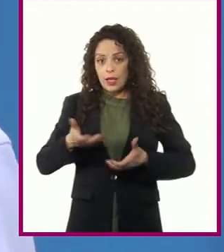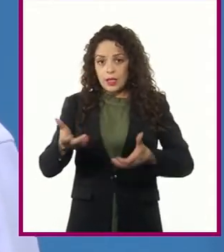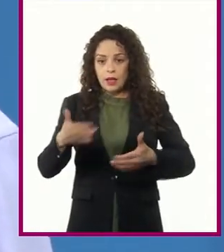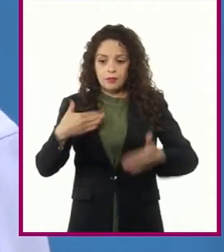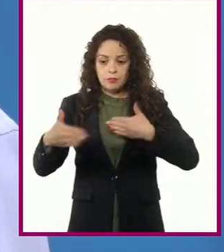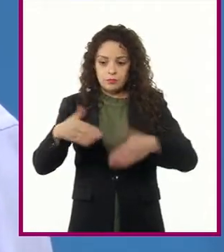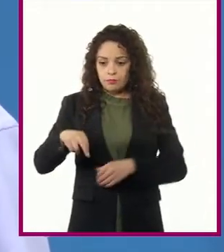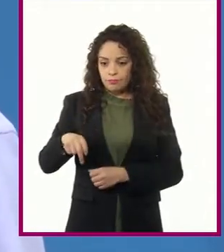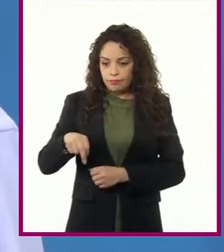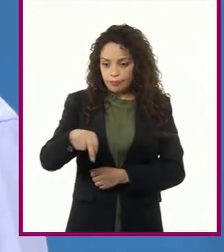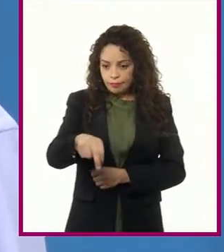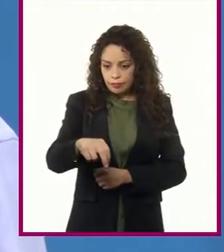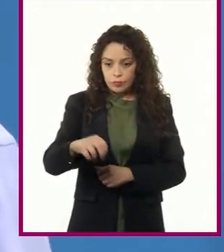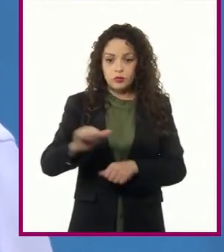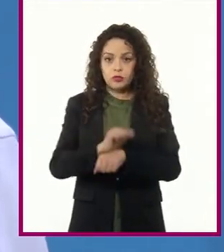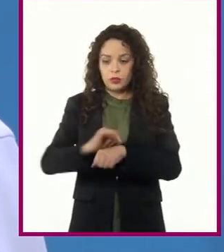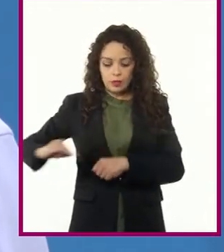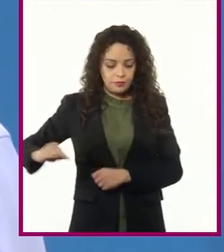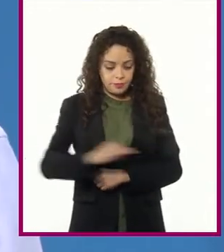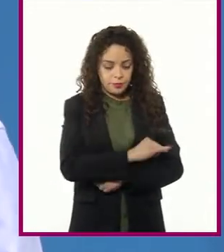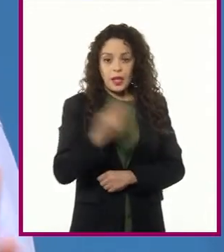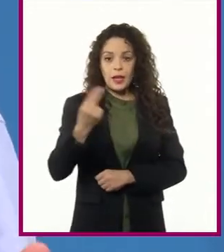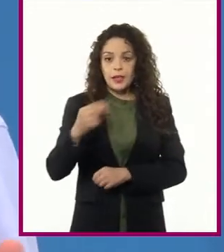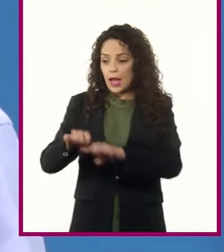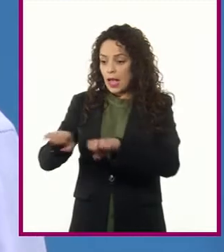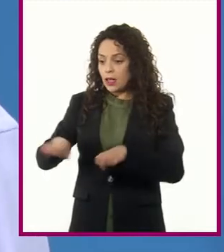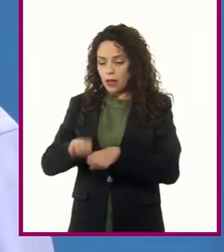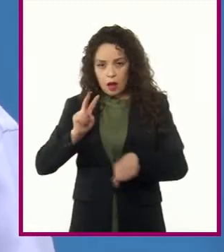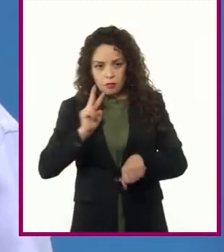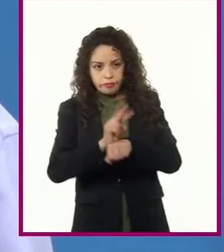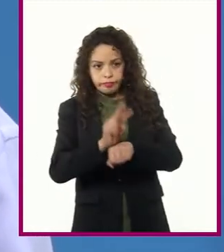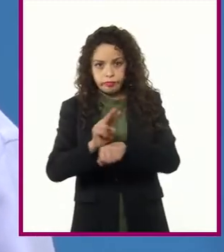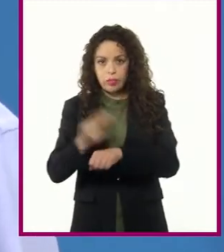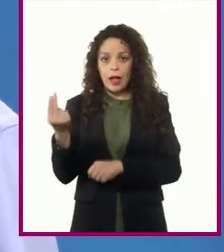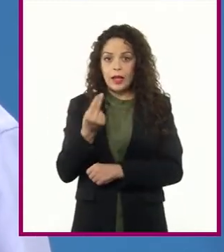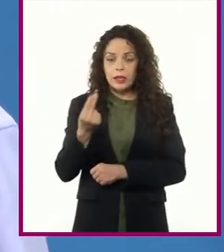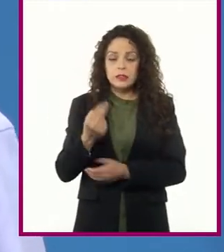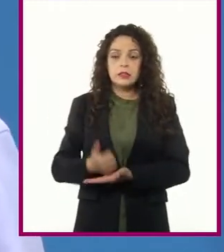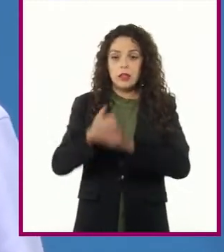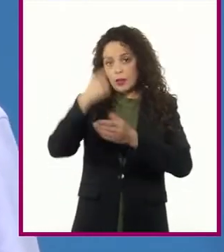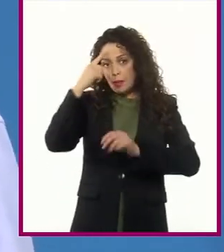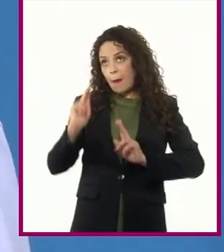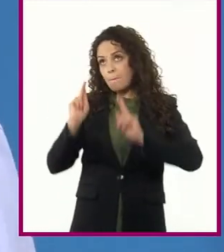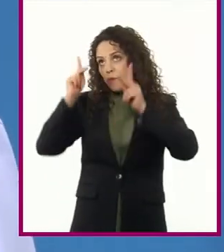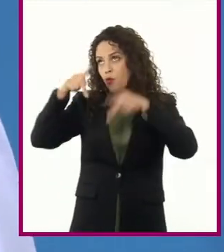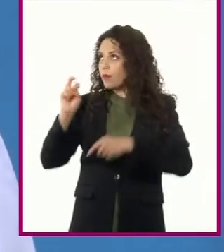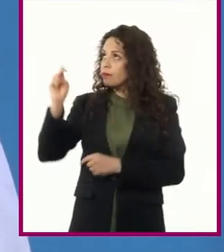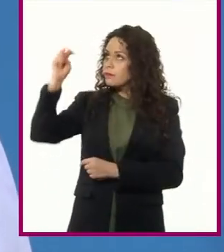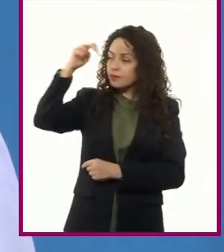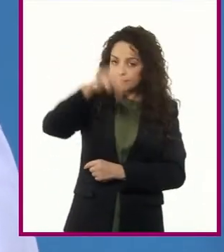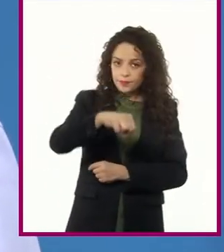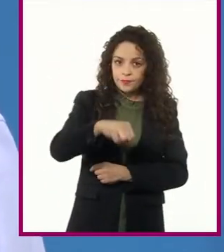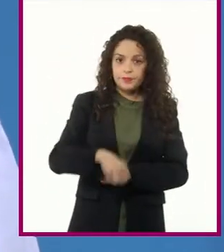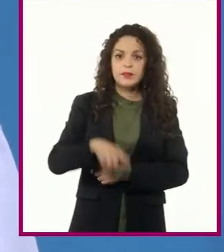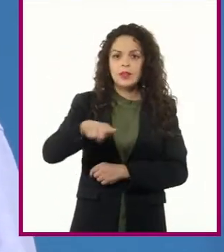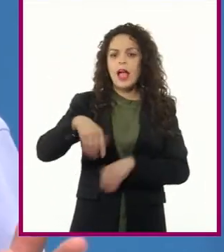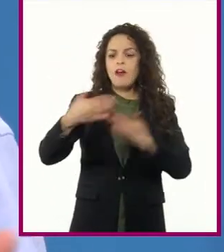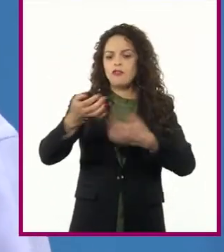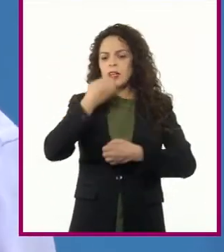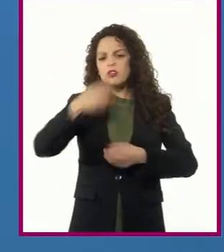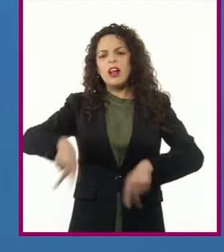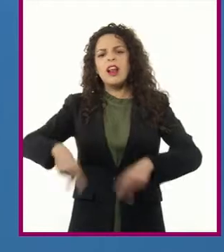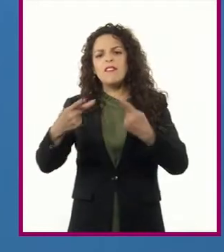o avenidas, hacer brigadas de vigilancia si necesitan pasar un puente, controlar qué se vende afuera de la escuela,